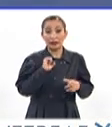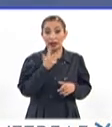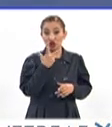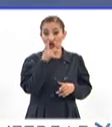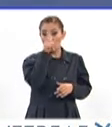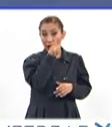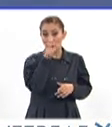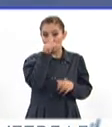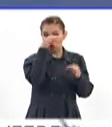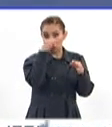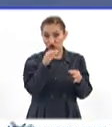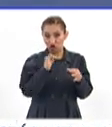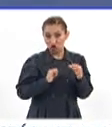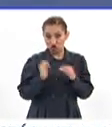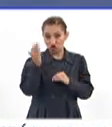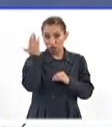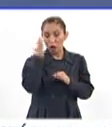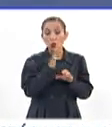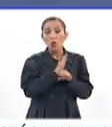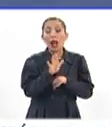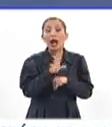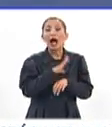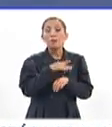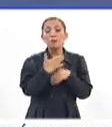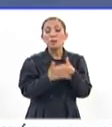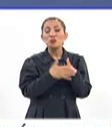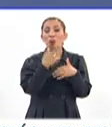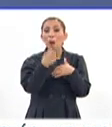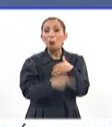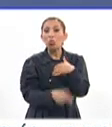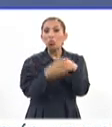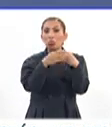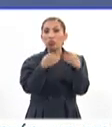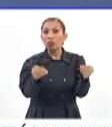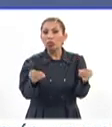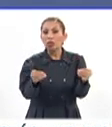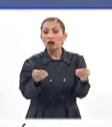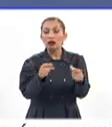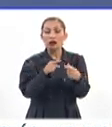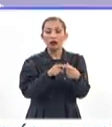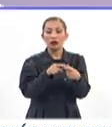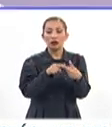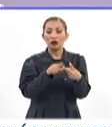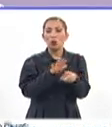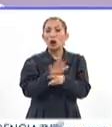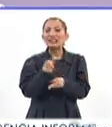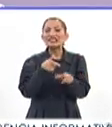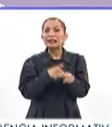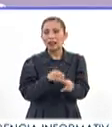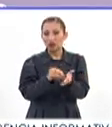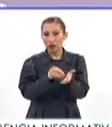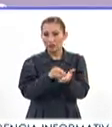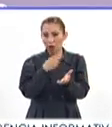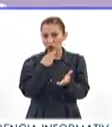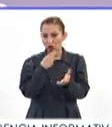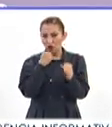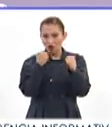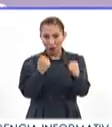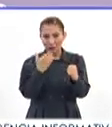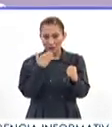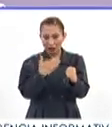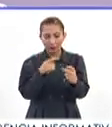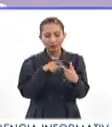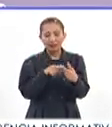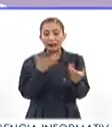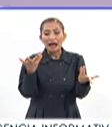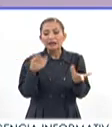68 lenguas originarias. ¿Cuáles están en peligro de extinción? ¿Cuáles se mantienen vigentes, fuertes, sanas?